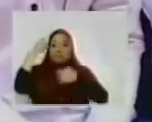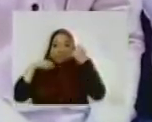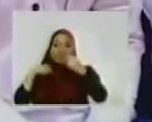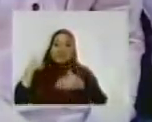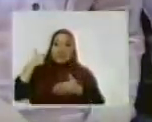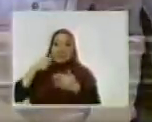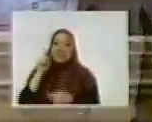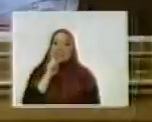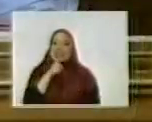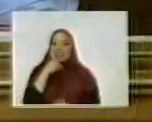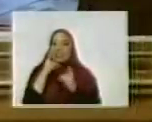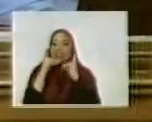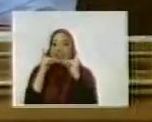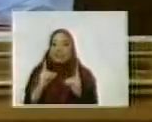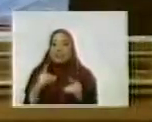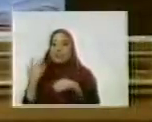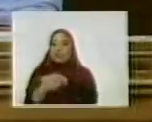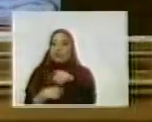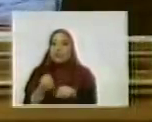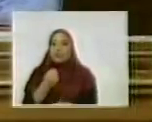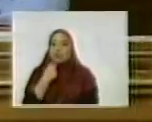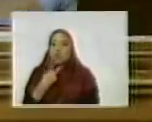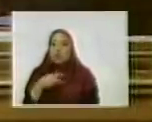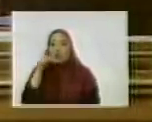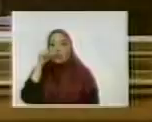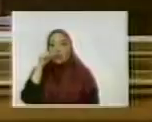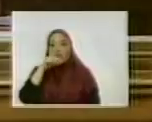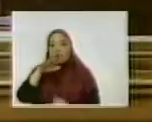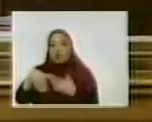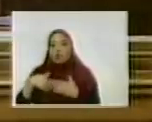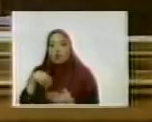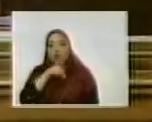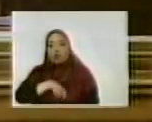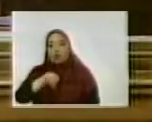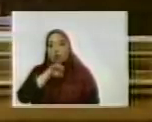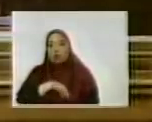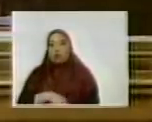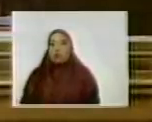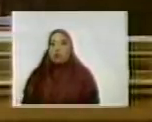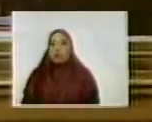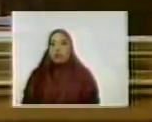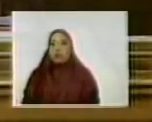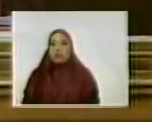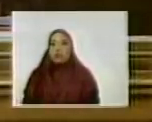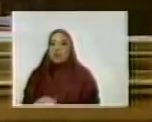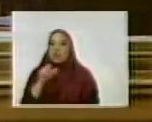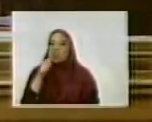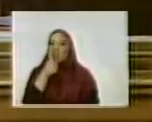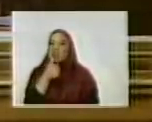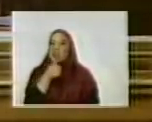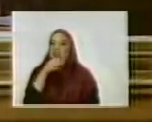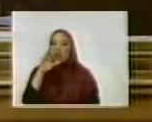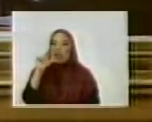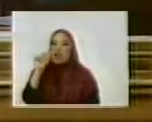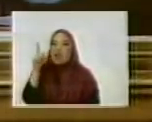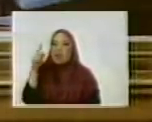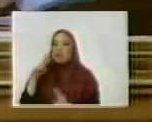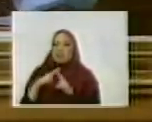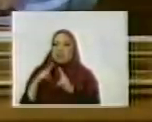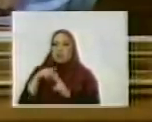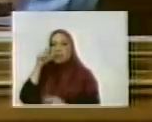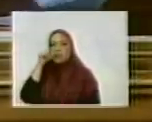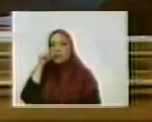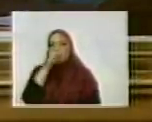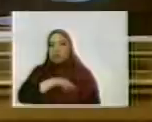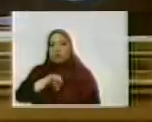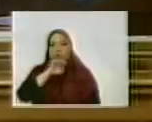tenía que decir. Hombre valiente, íntegro. Y toda la oposición sabía quién era Alí Rodríguez. La calidad humana que habla el